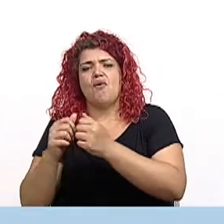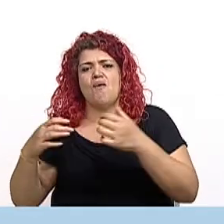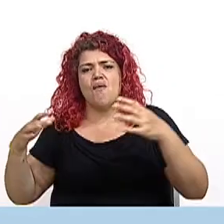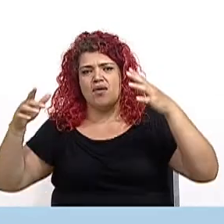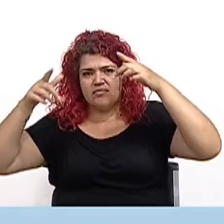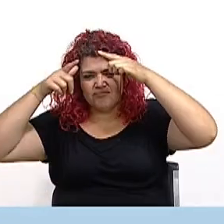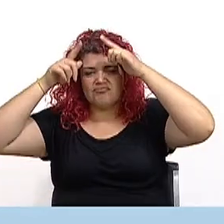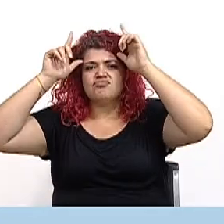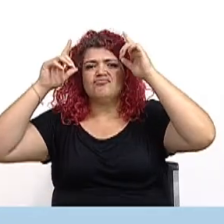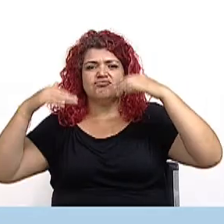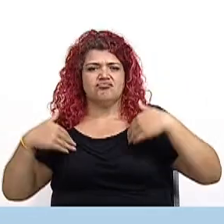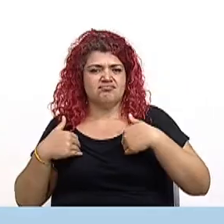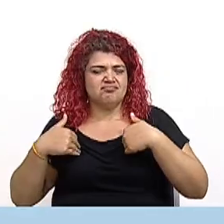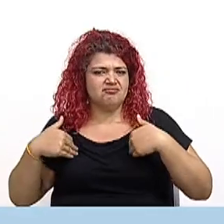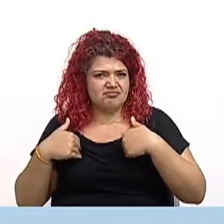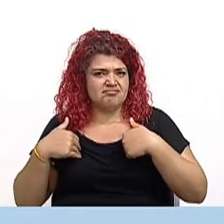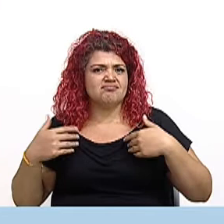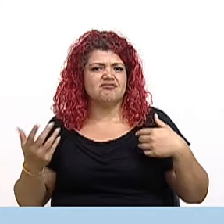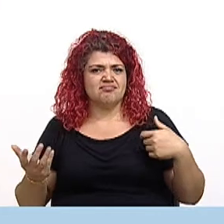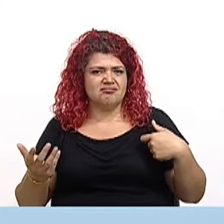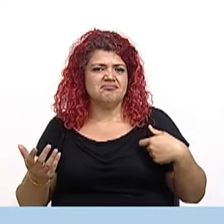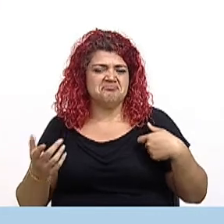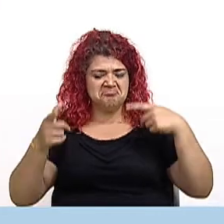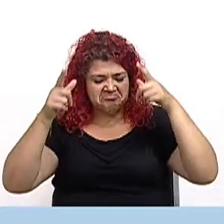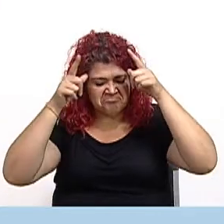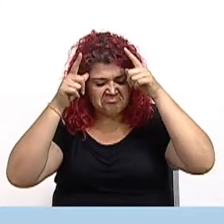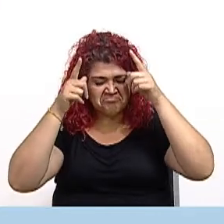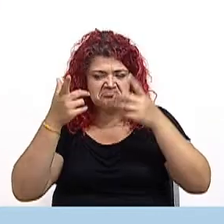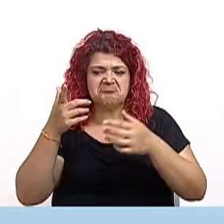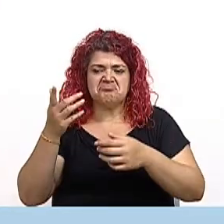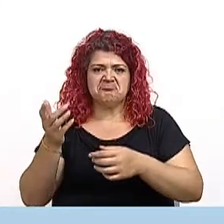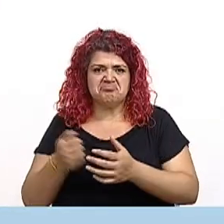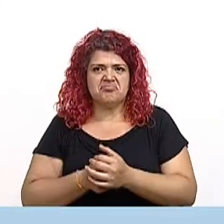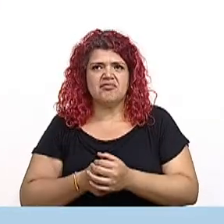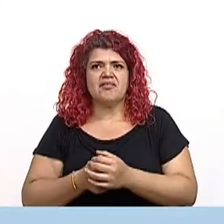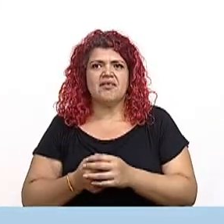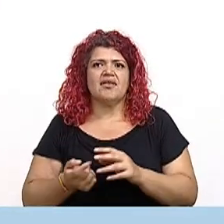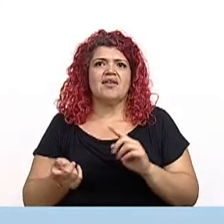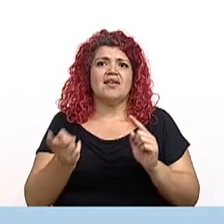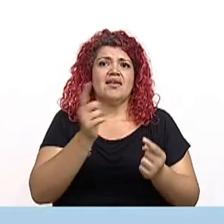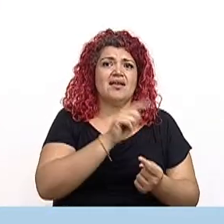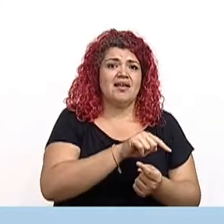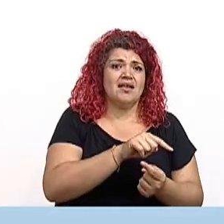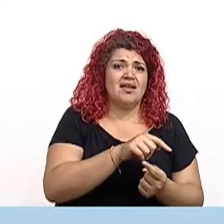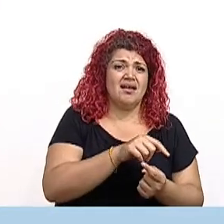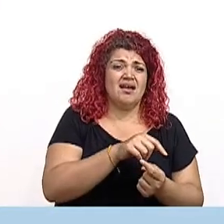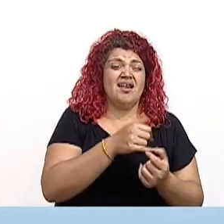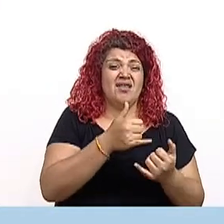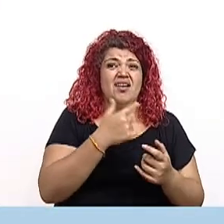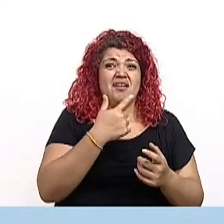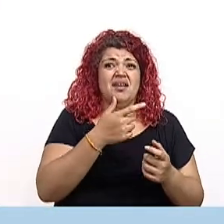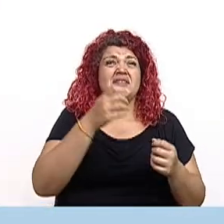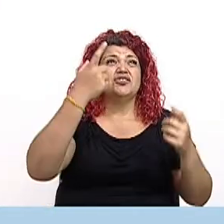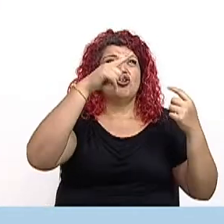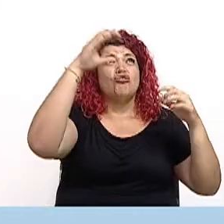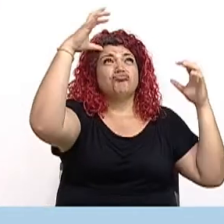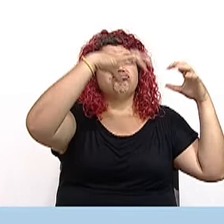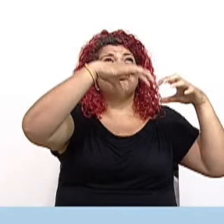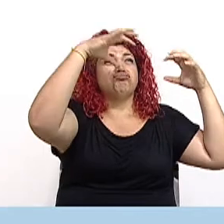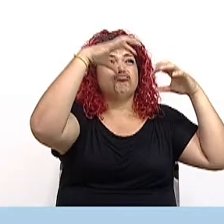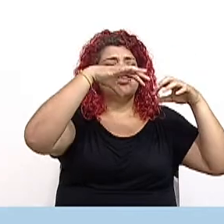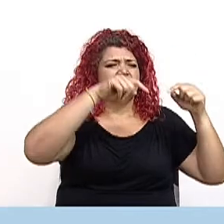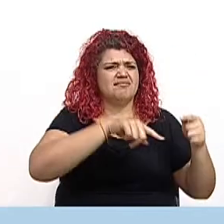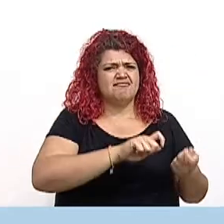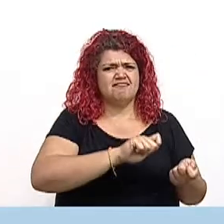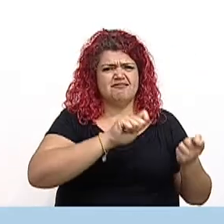introducir también actividades pecuarias, ganadería, pastoreo. Y de valernos solamente del riego natural, ¿a por qué no